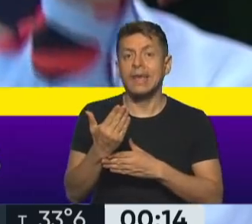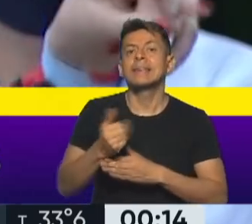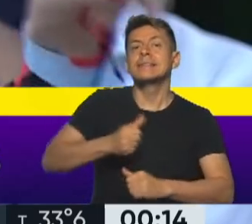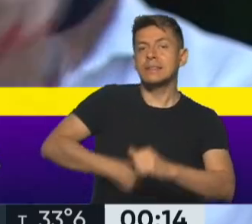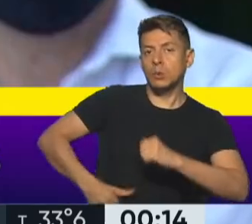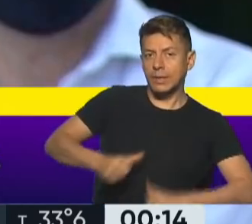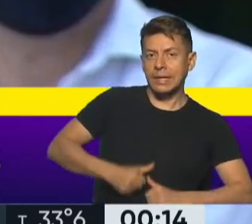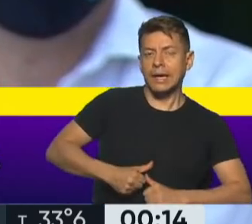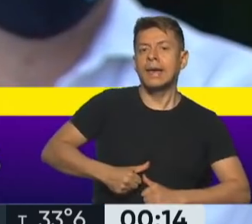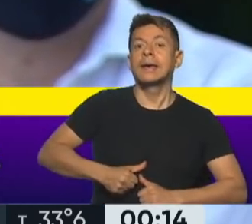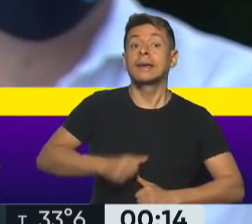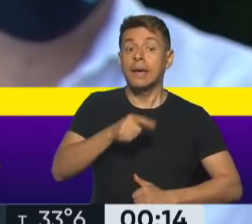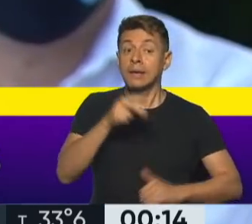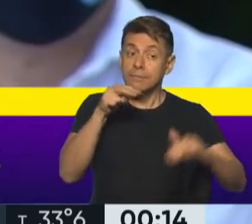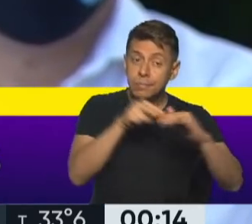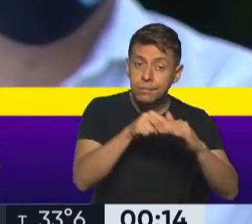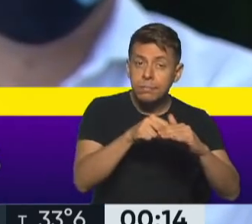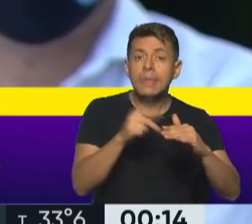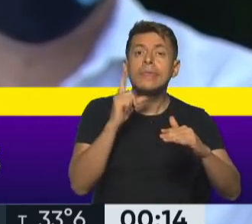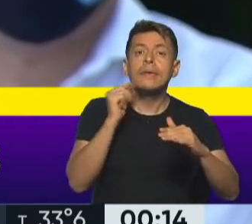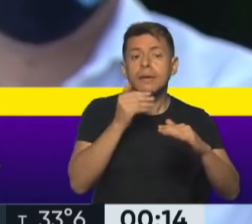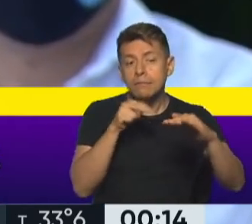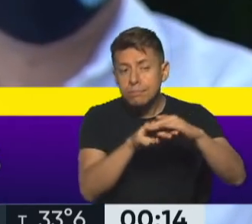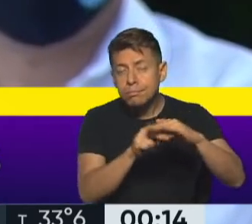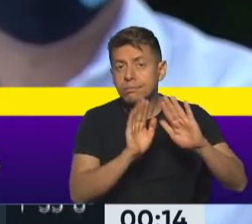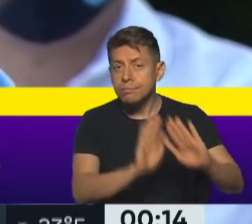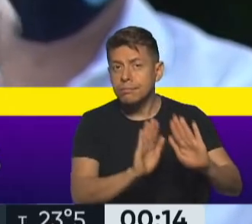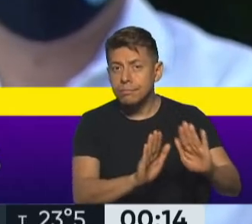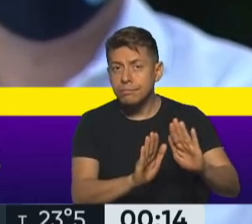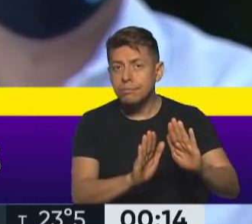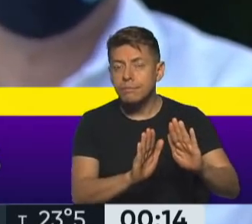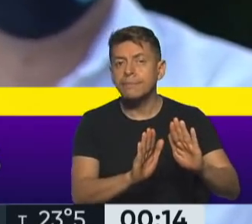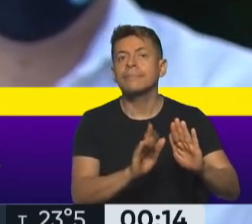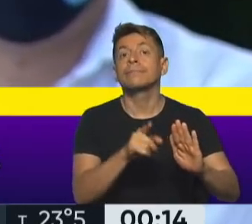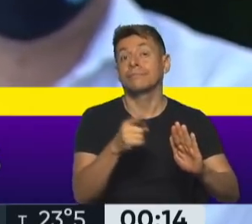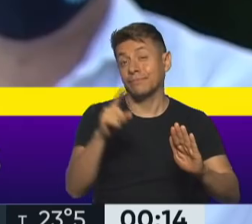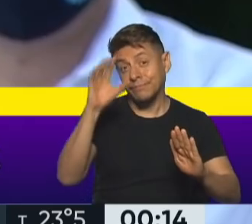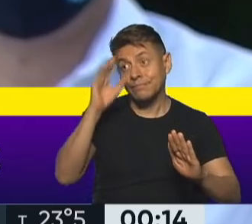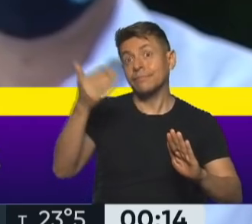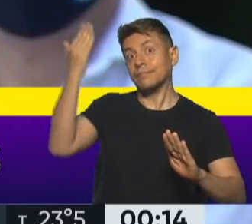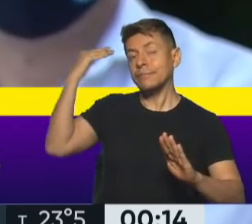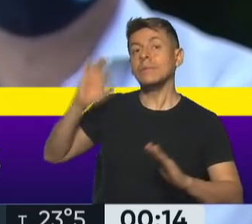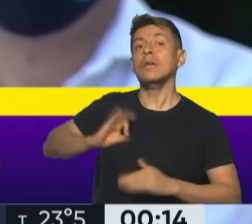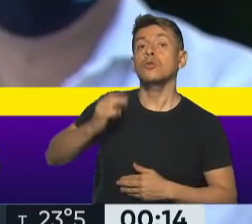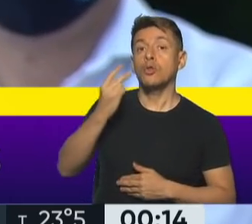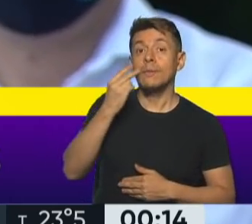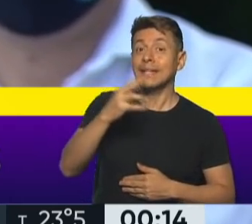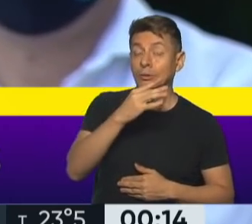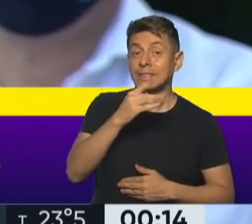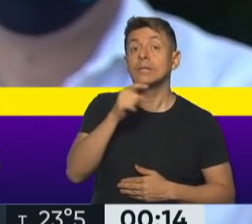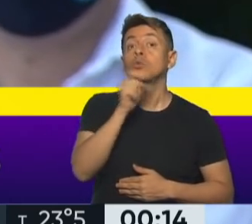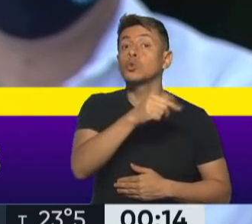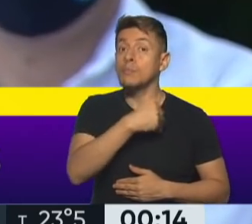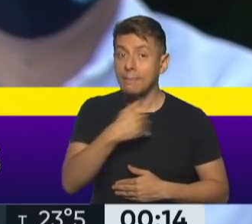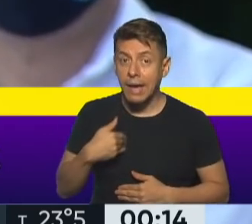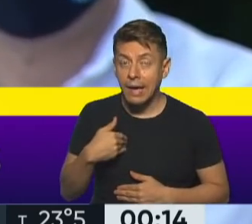que la vicepresidenta quede internada durante un par de días. Cabe recordar que años atrás, en 2014, la madre de Cristina